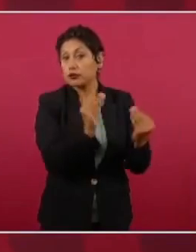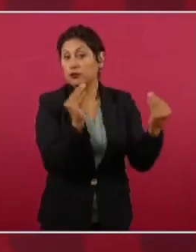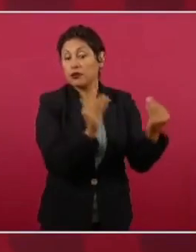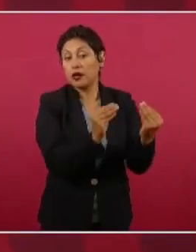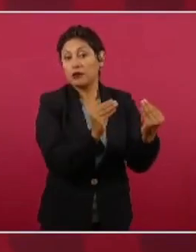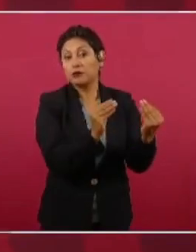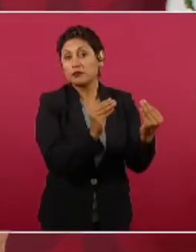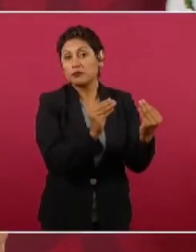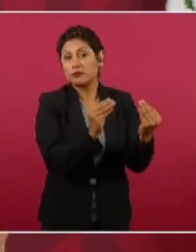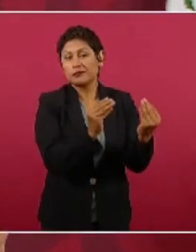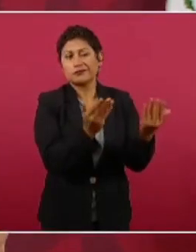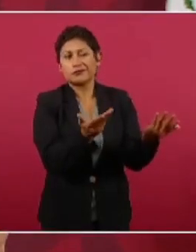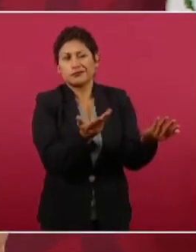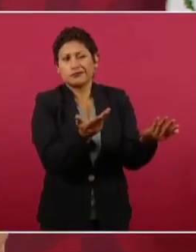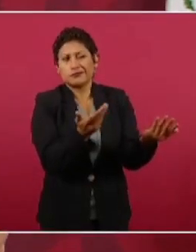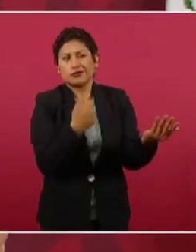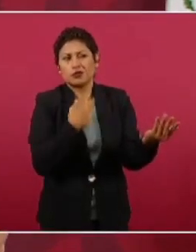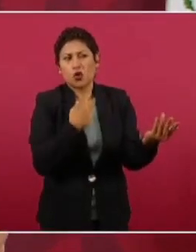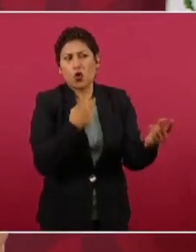¿para qué voy?